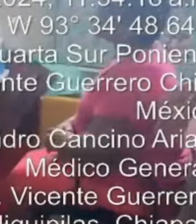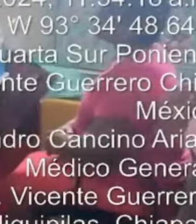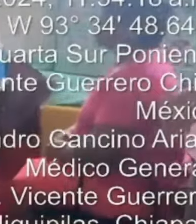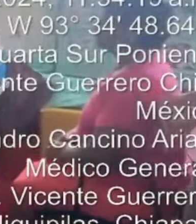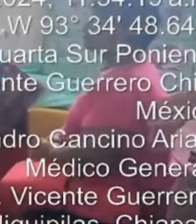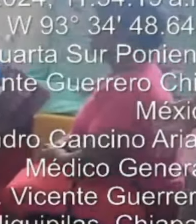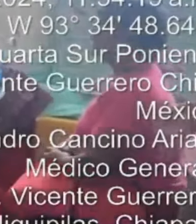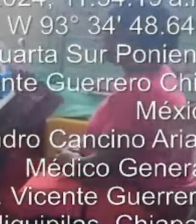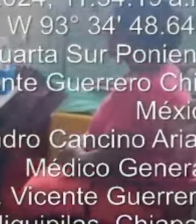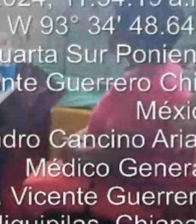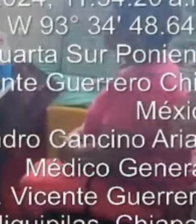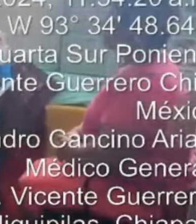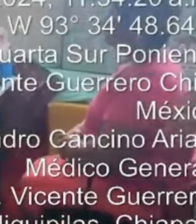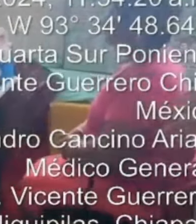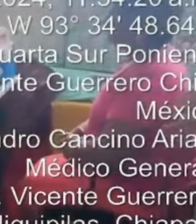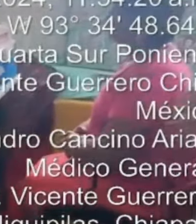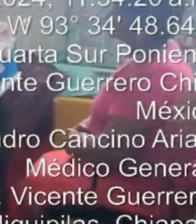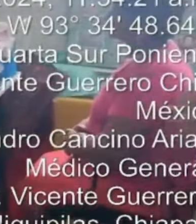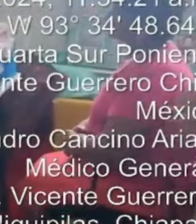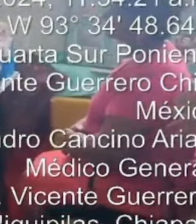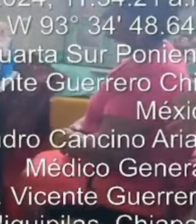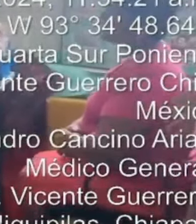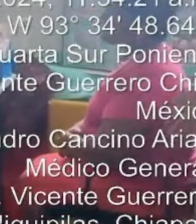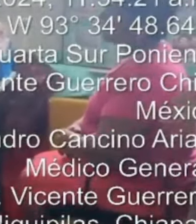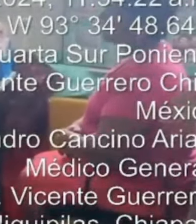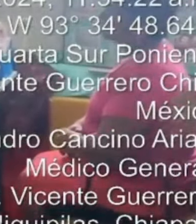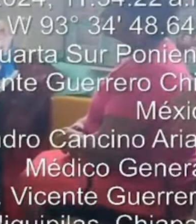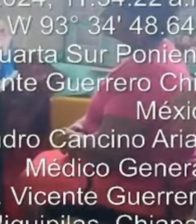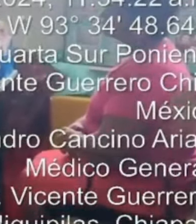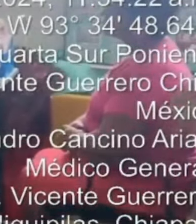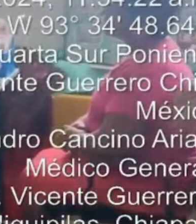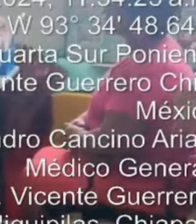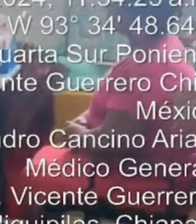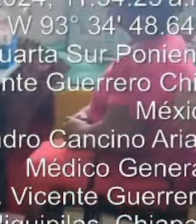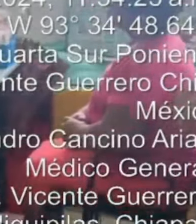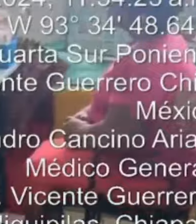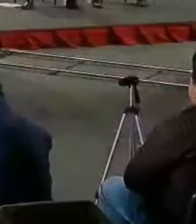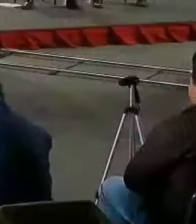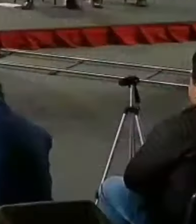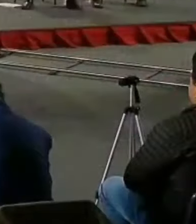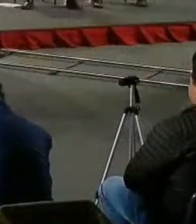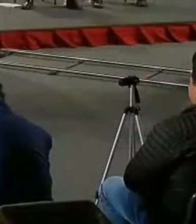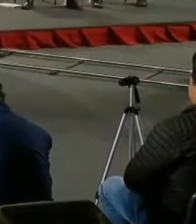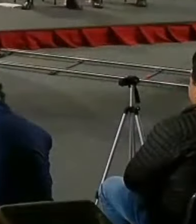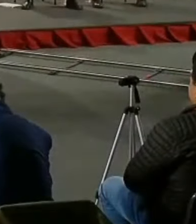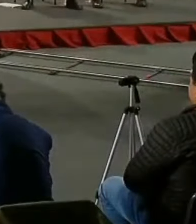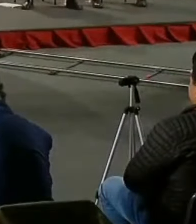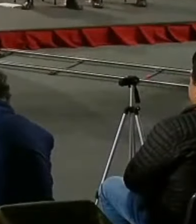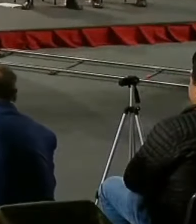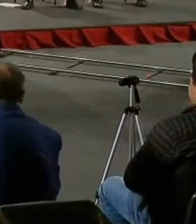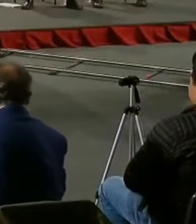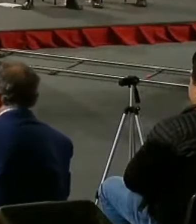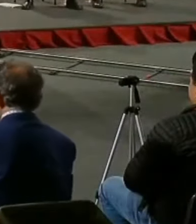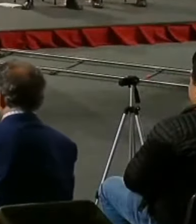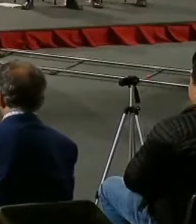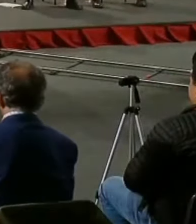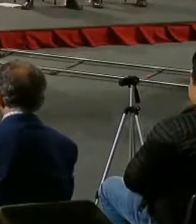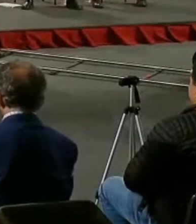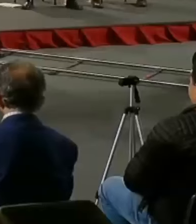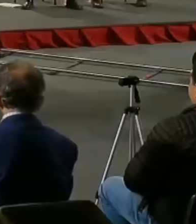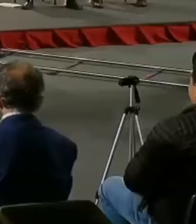y ameritan cambios. Por mi parte es todo. Que tengan lindo día. Gobierno